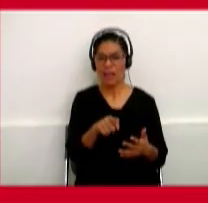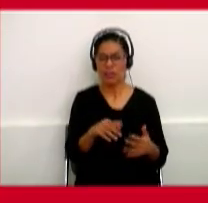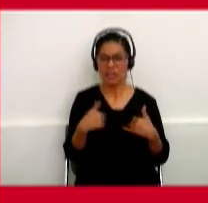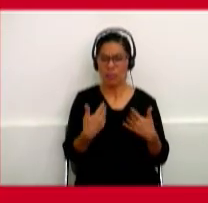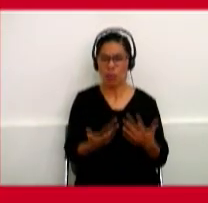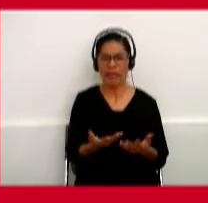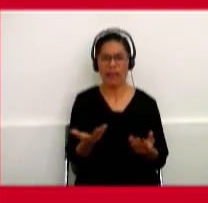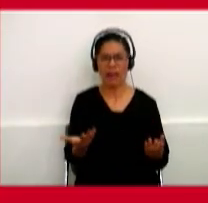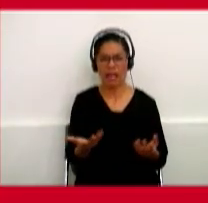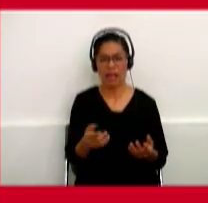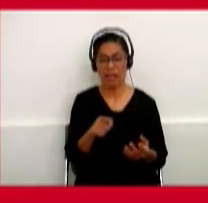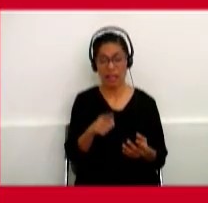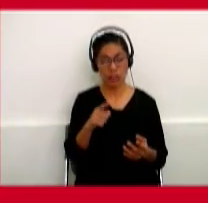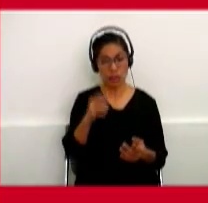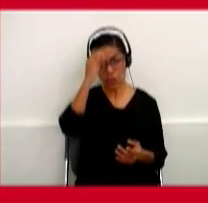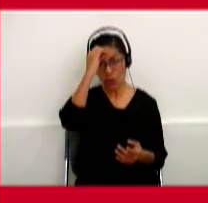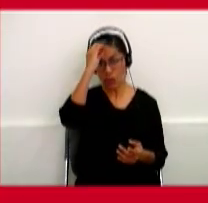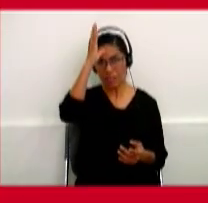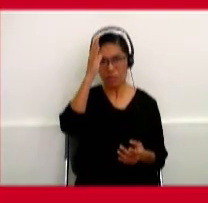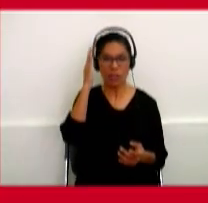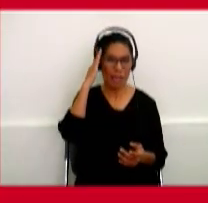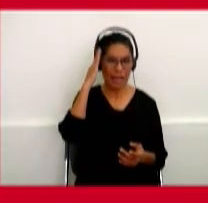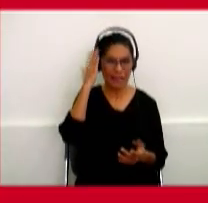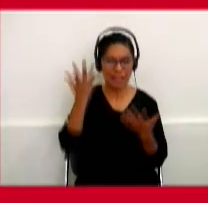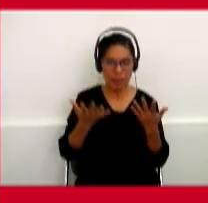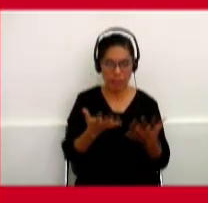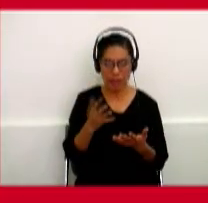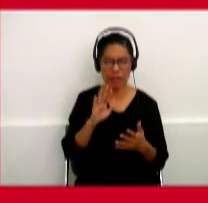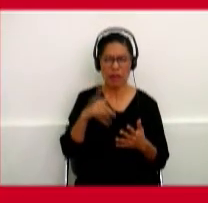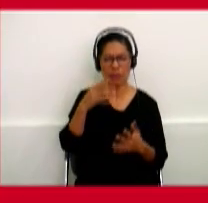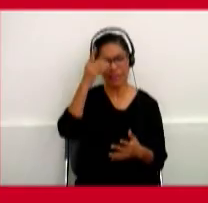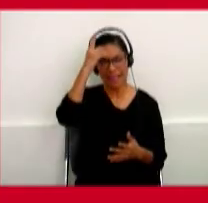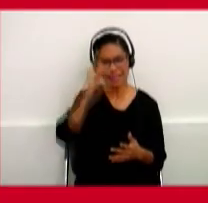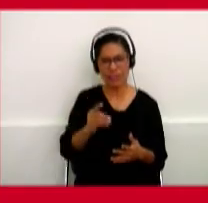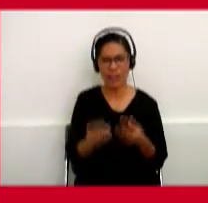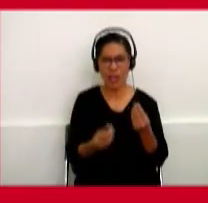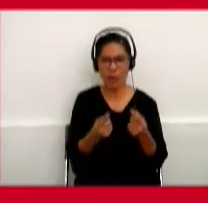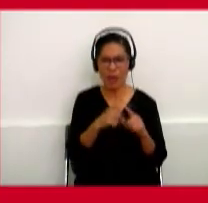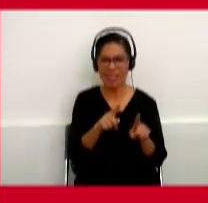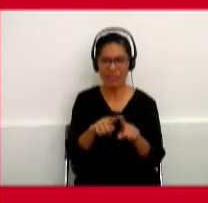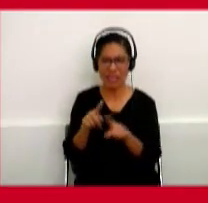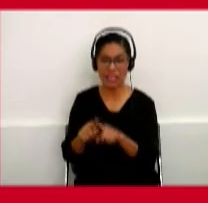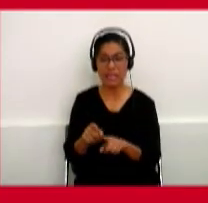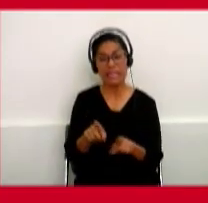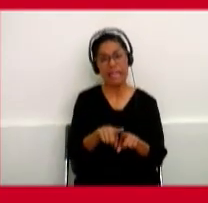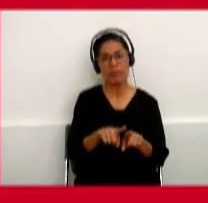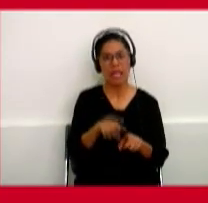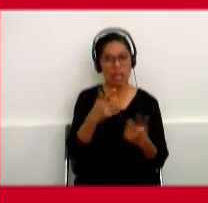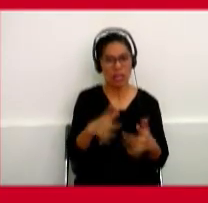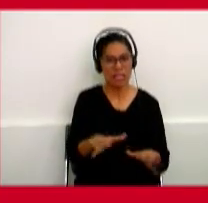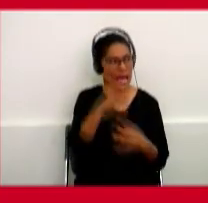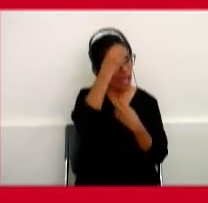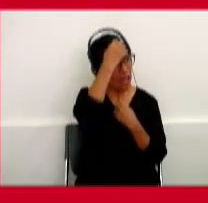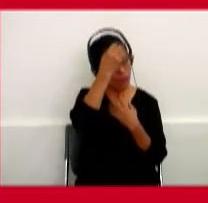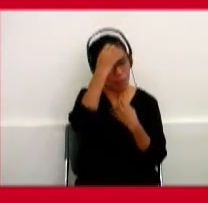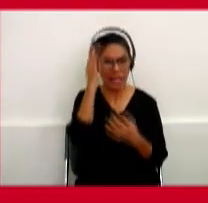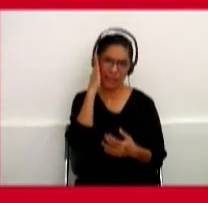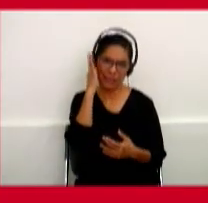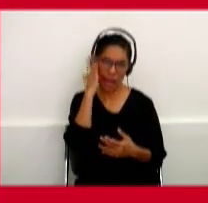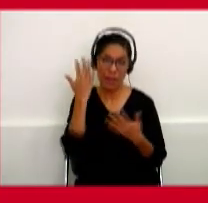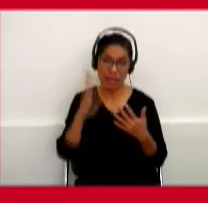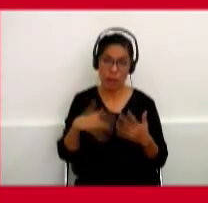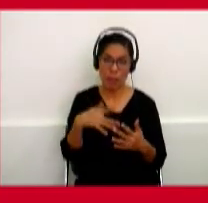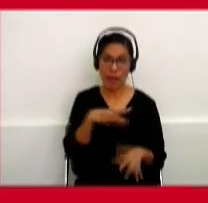operadores conocimientos que los ayuden a tomar decisiones diferentes o decisiones más informadas con respecto a los